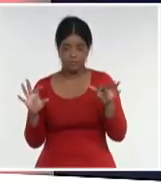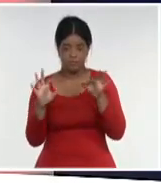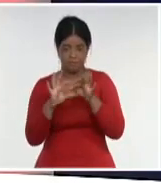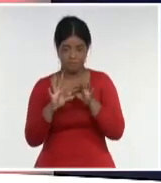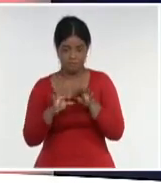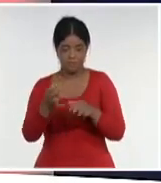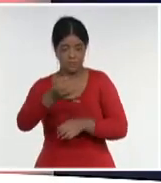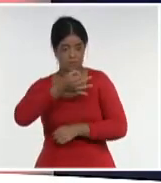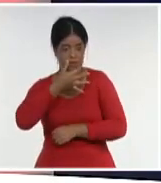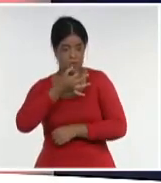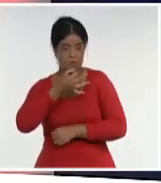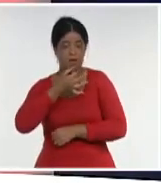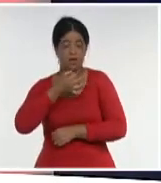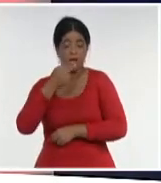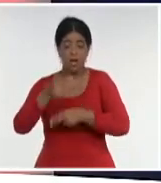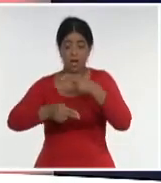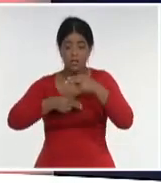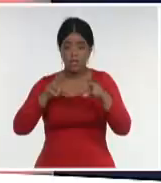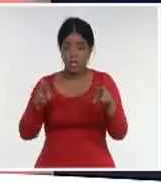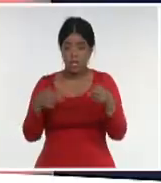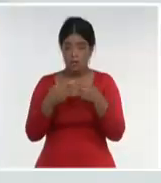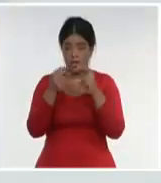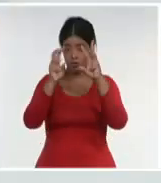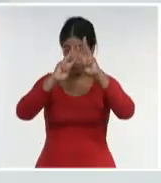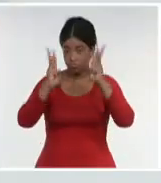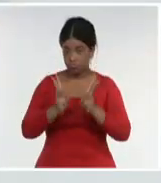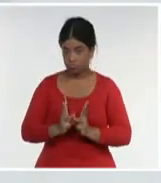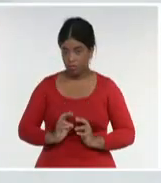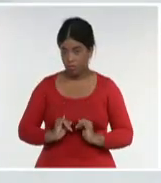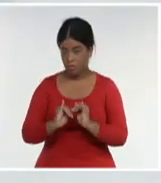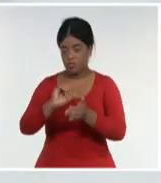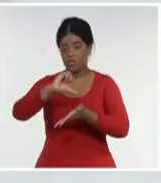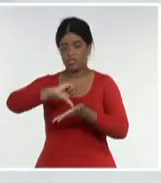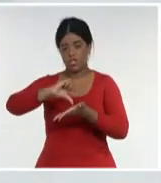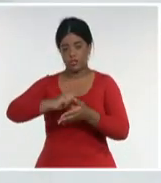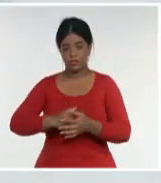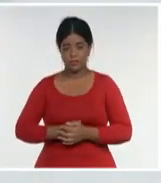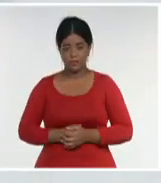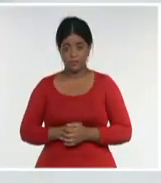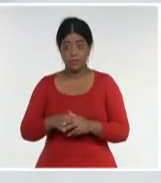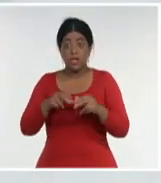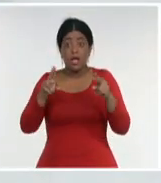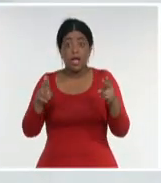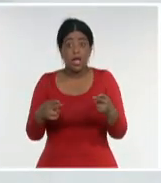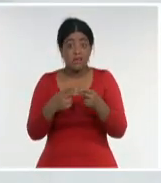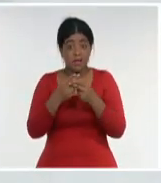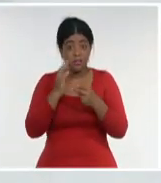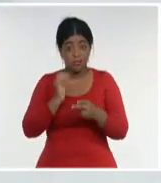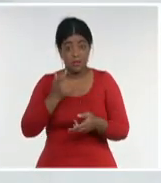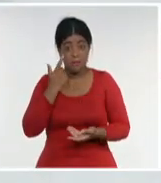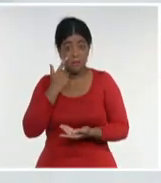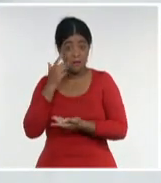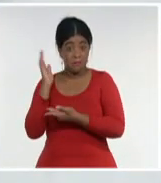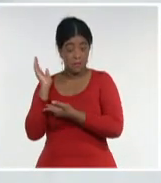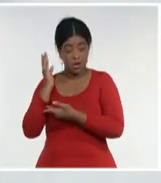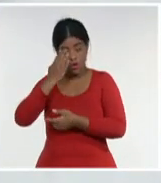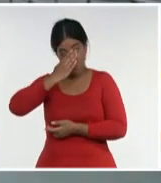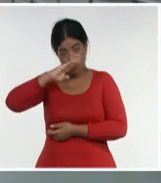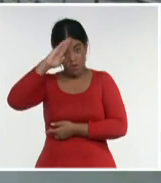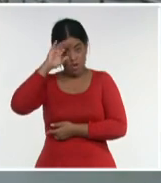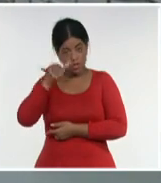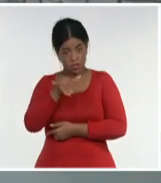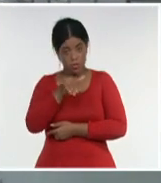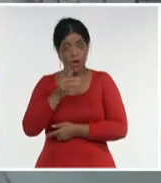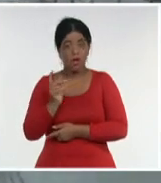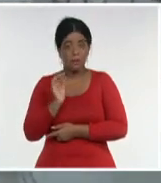foro empresarial virtual, según informó el Centro ProCuba. El evento estará organizado por la Cámara de Comercio de Cuba y la Oficina Alemana para